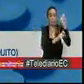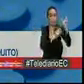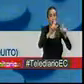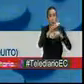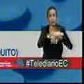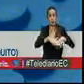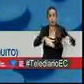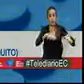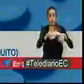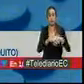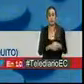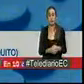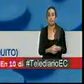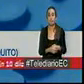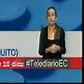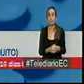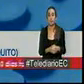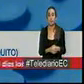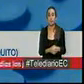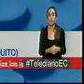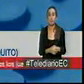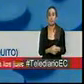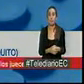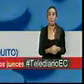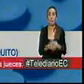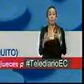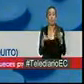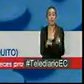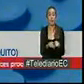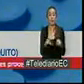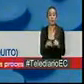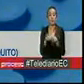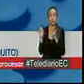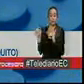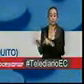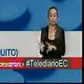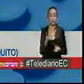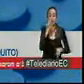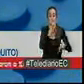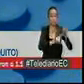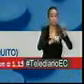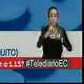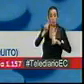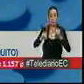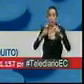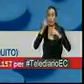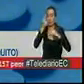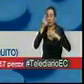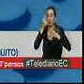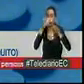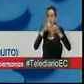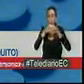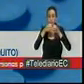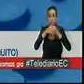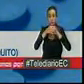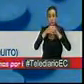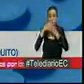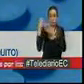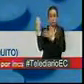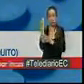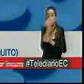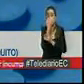a la superintendencia, que es la autoridad. Claro, este diferimiento extraordinario, porque hay que entender que esto es una